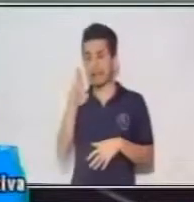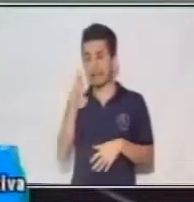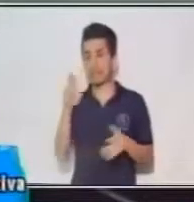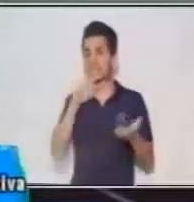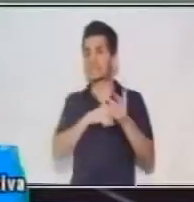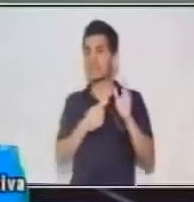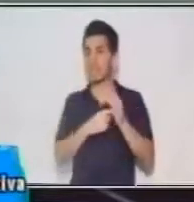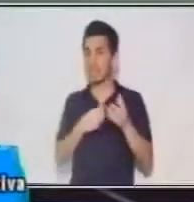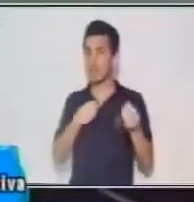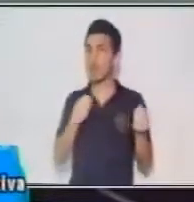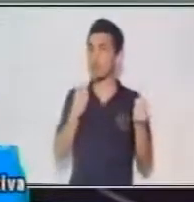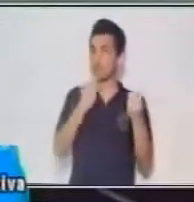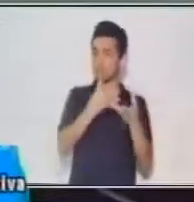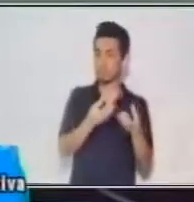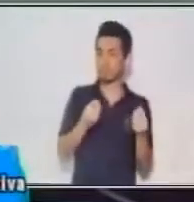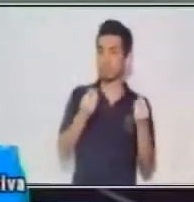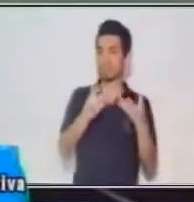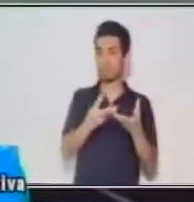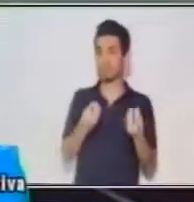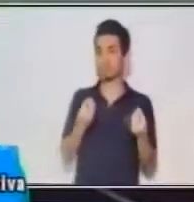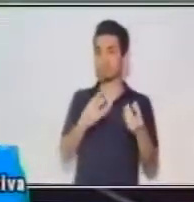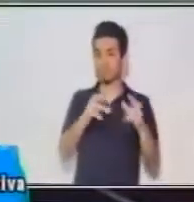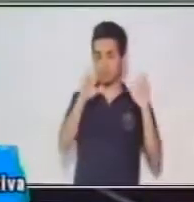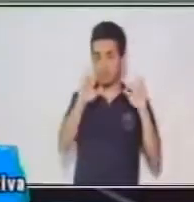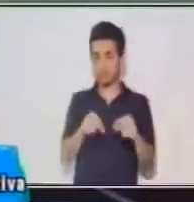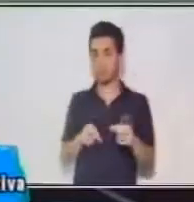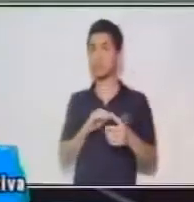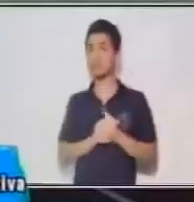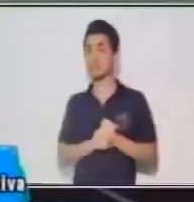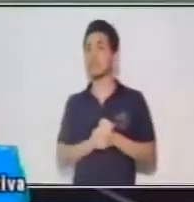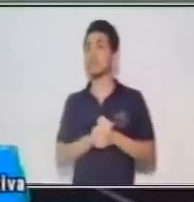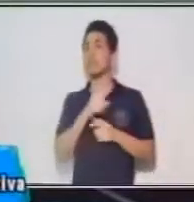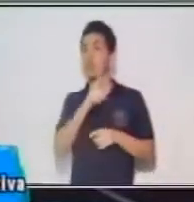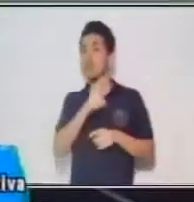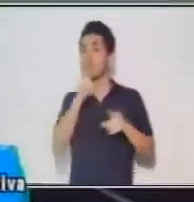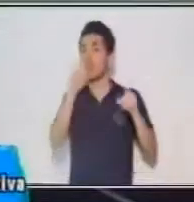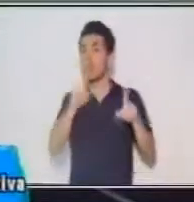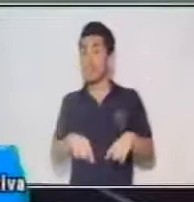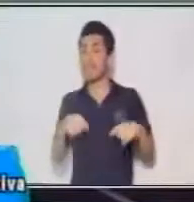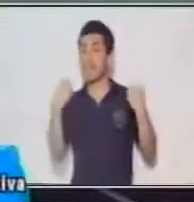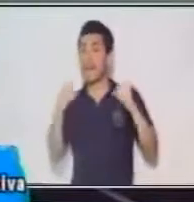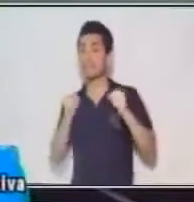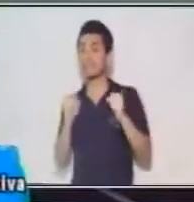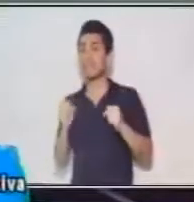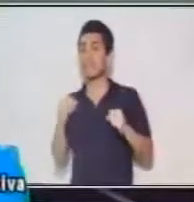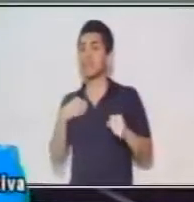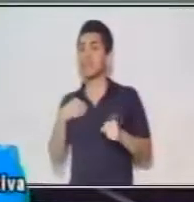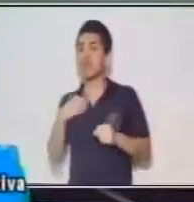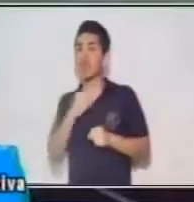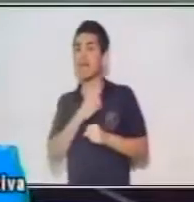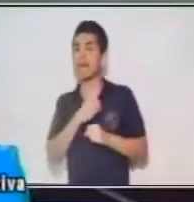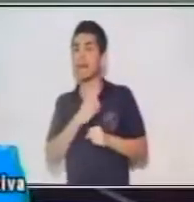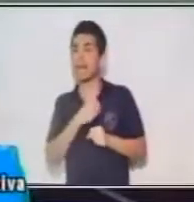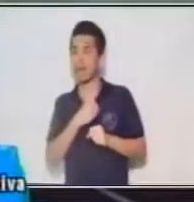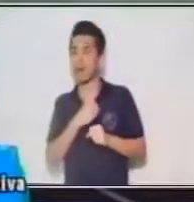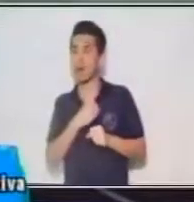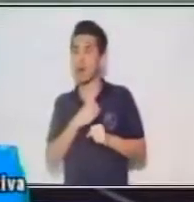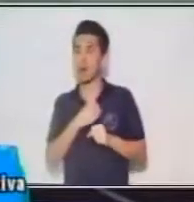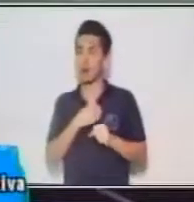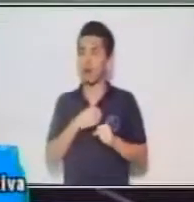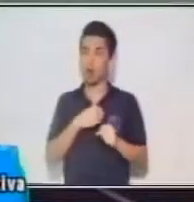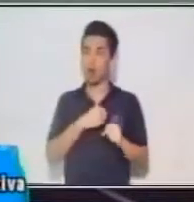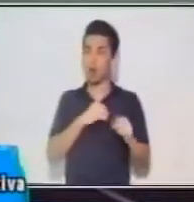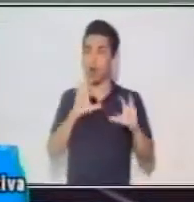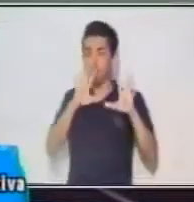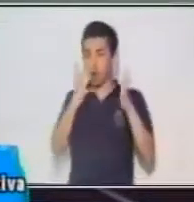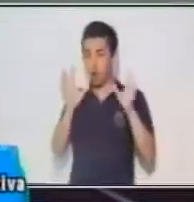que nos están viendo, que nos están escuchando, que hagan lo que nosotros decimos o queremos